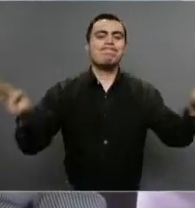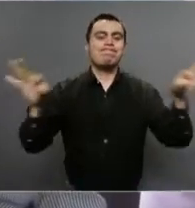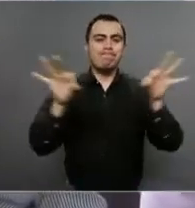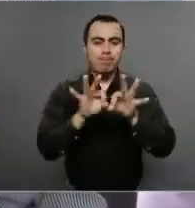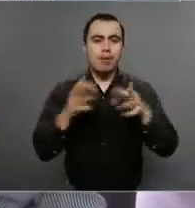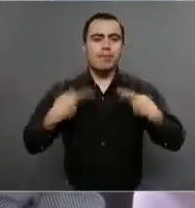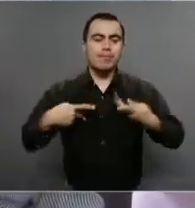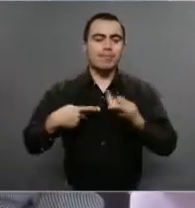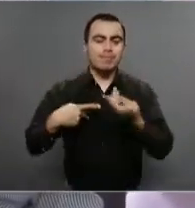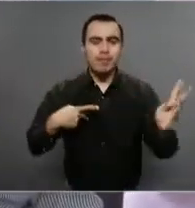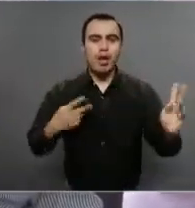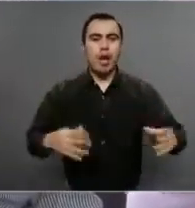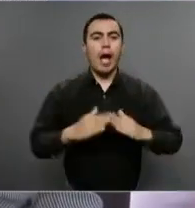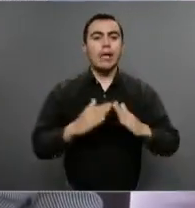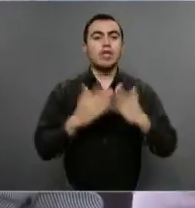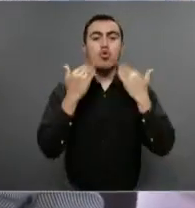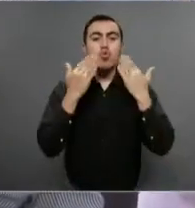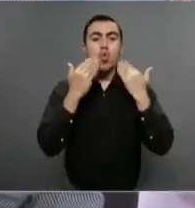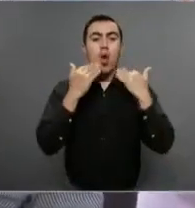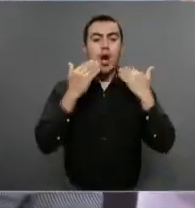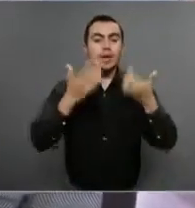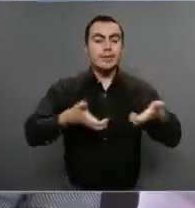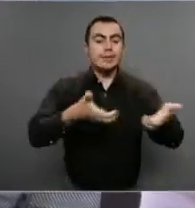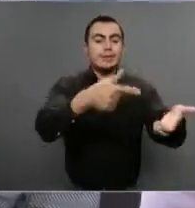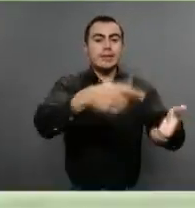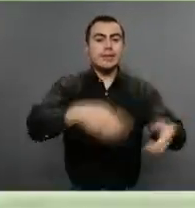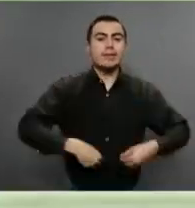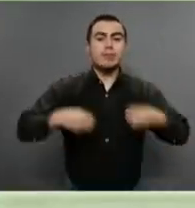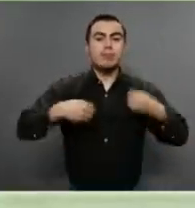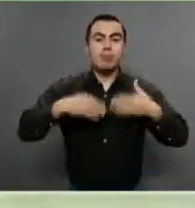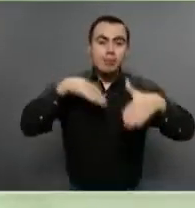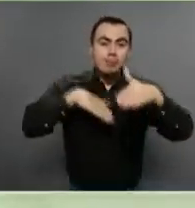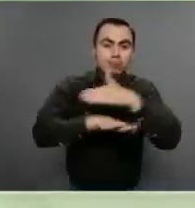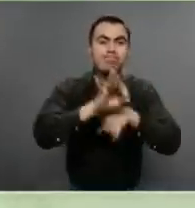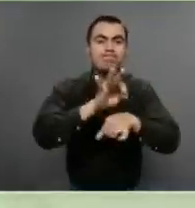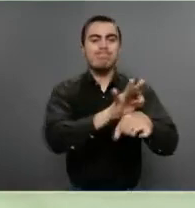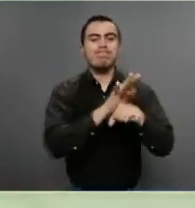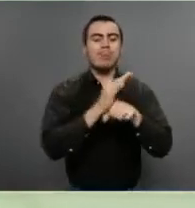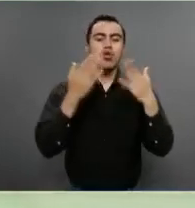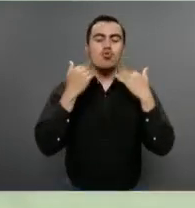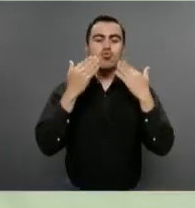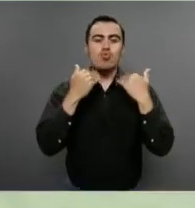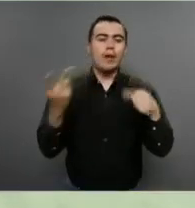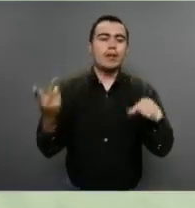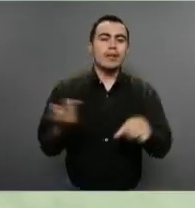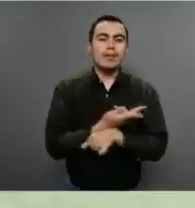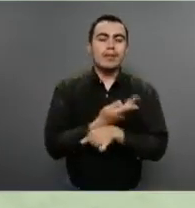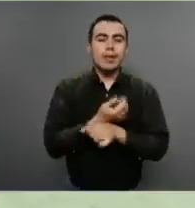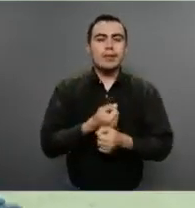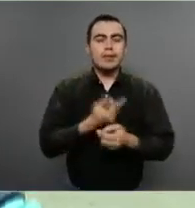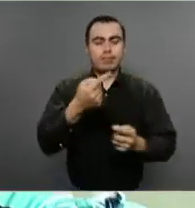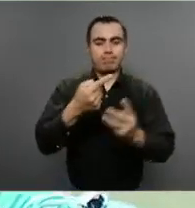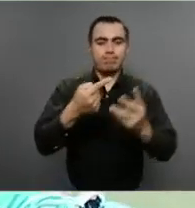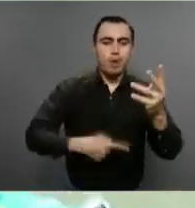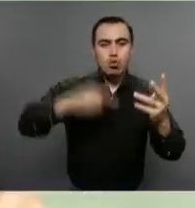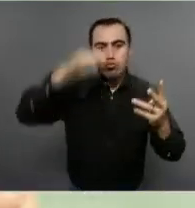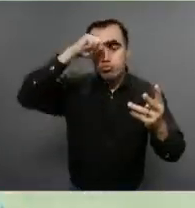tiene vivienda y no tiene dónde resguardarse, de tal suerte que no tienen información precisa de cómo